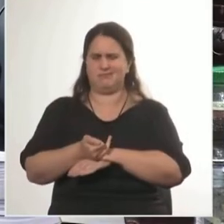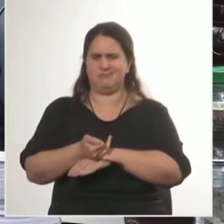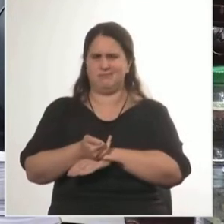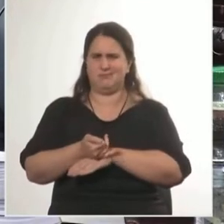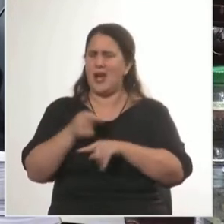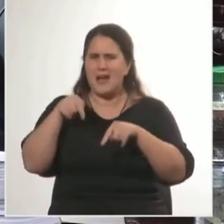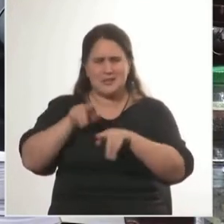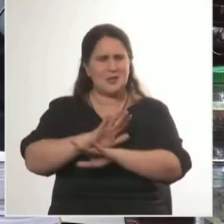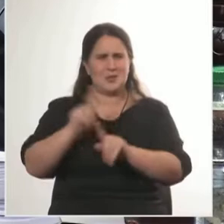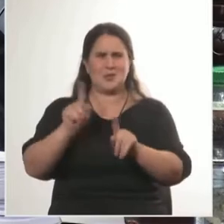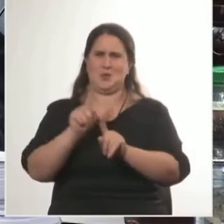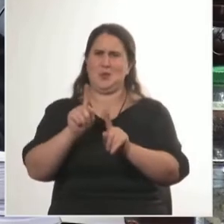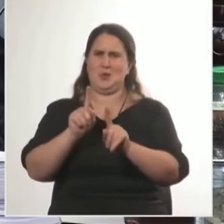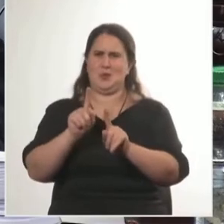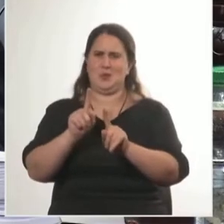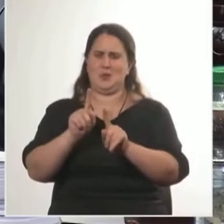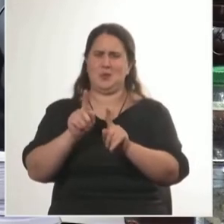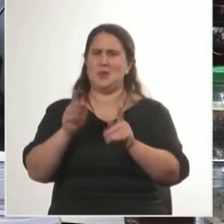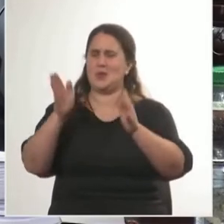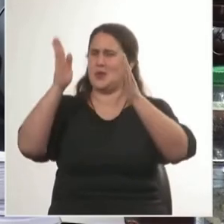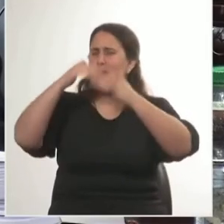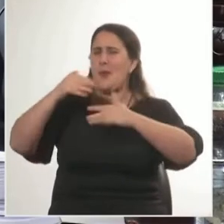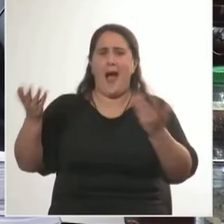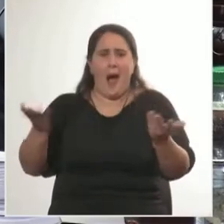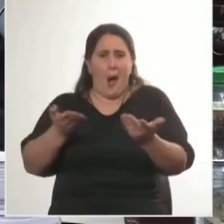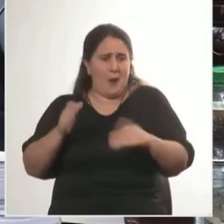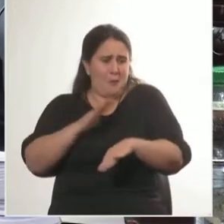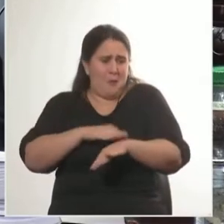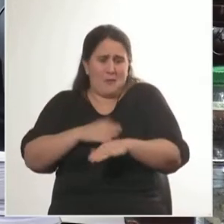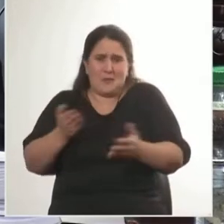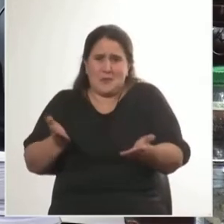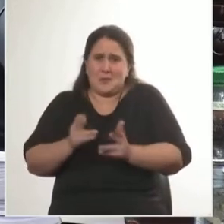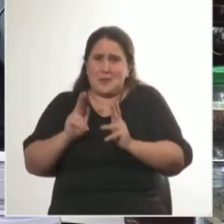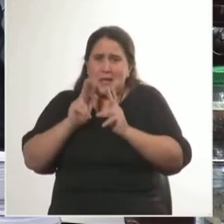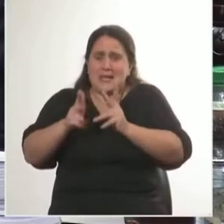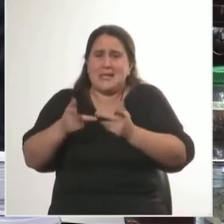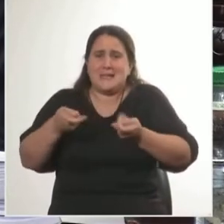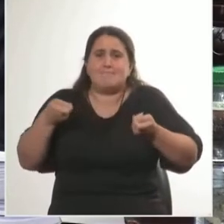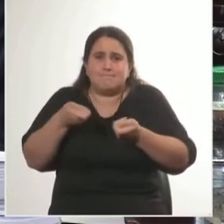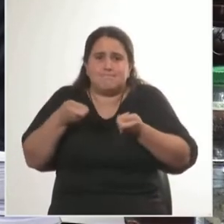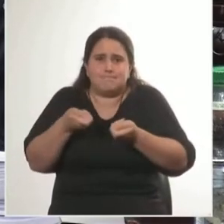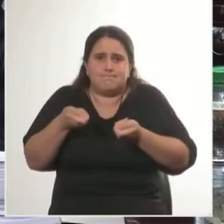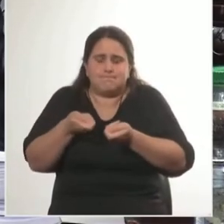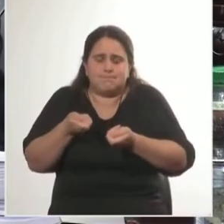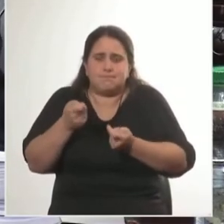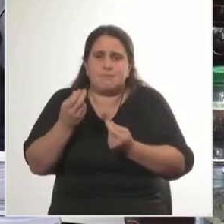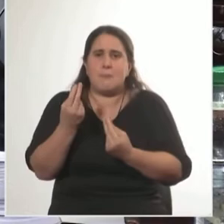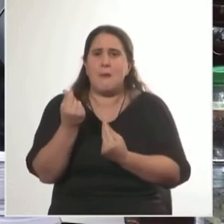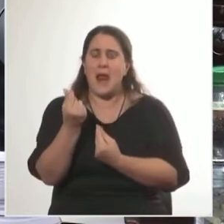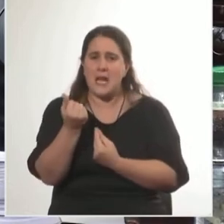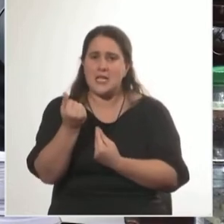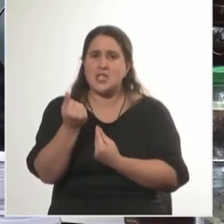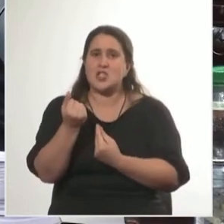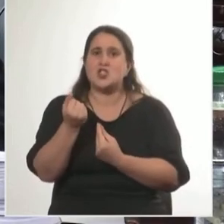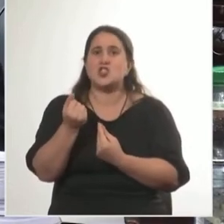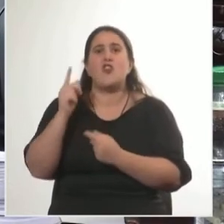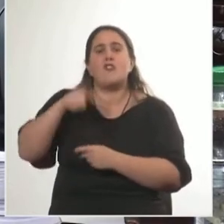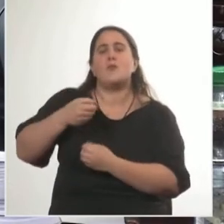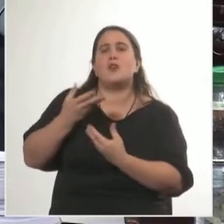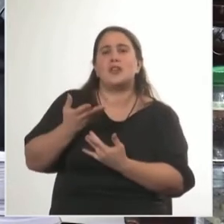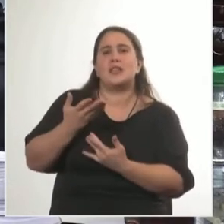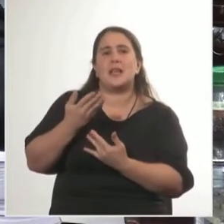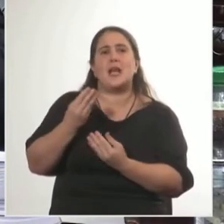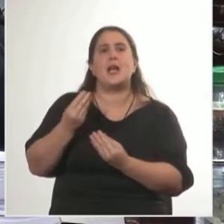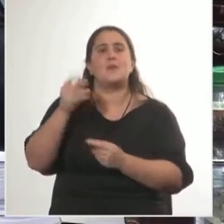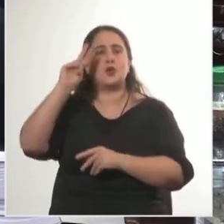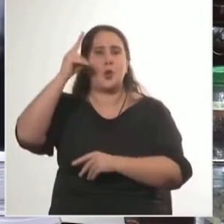está pasando. Nadie puede plantear hoy que la presión sobre los precios está en una excesiva, en que